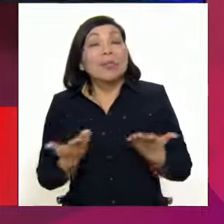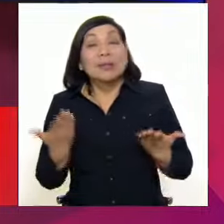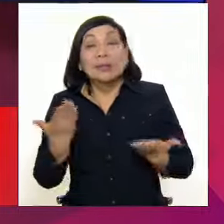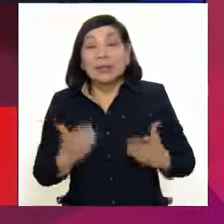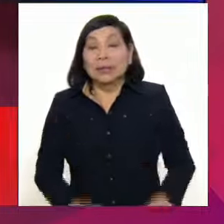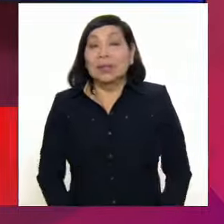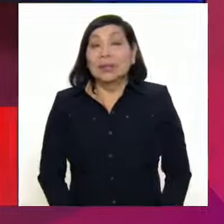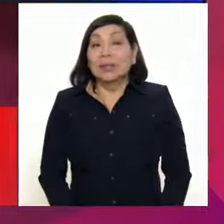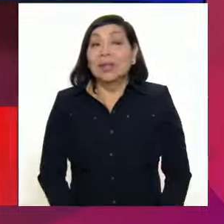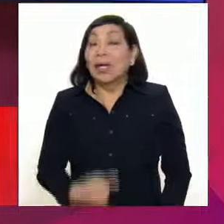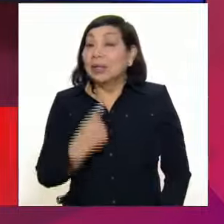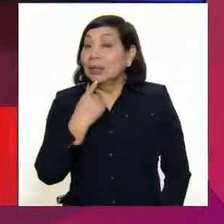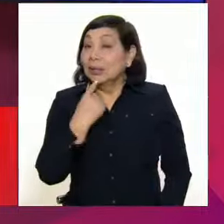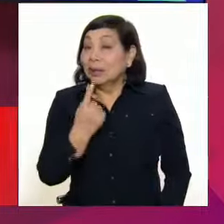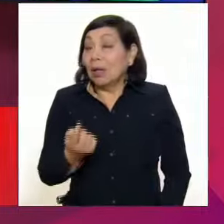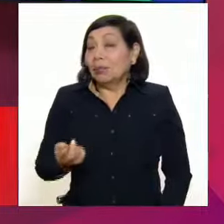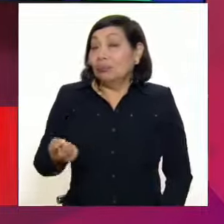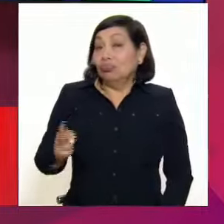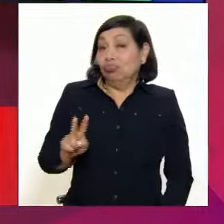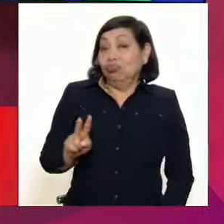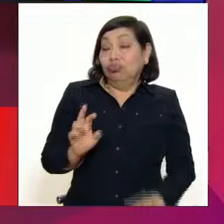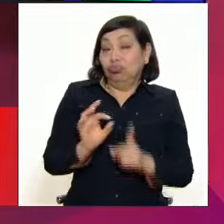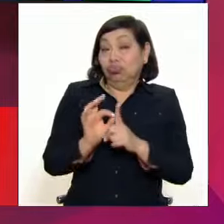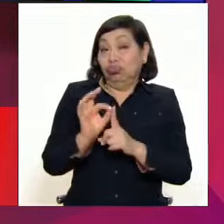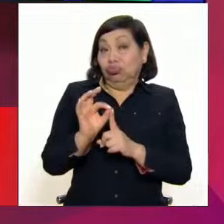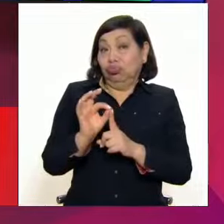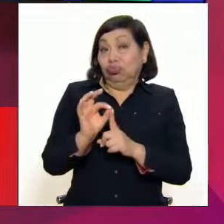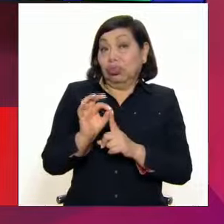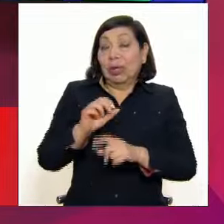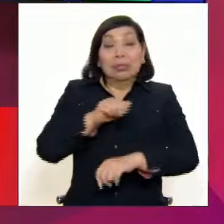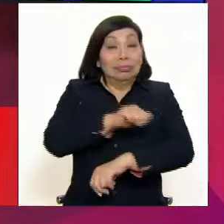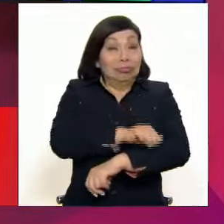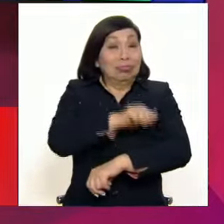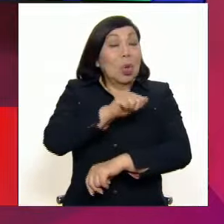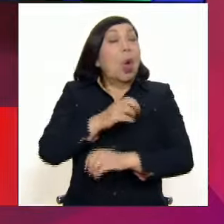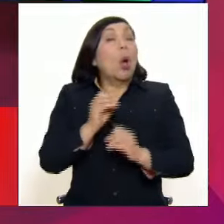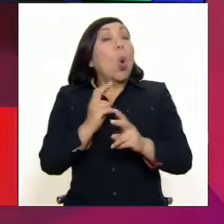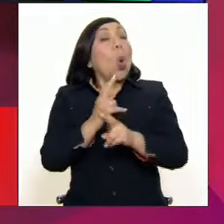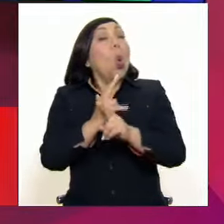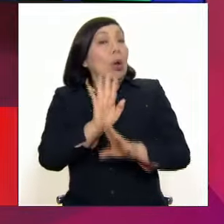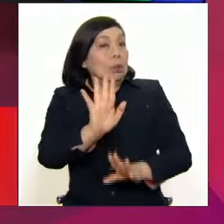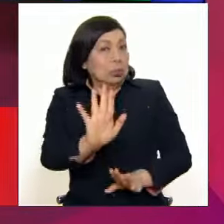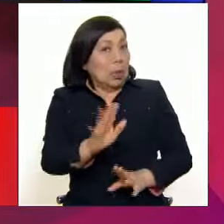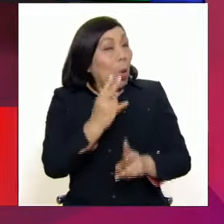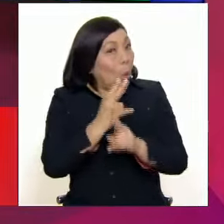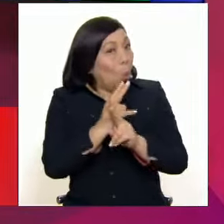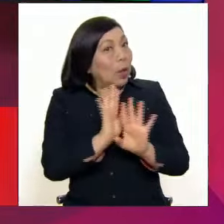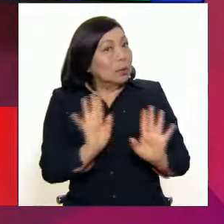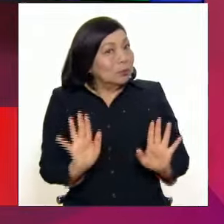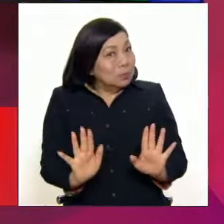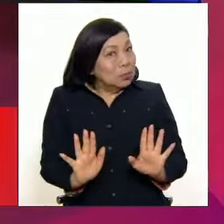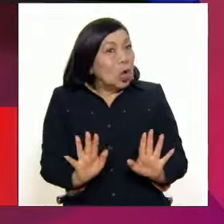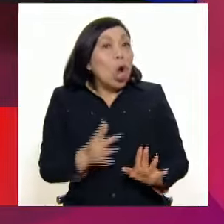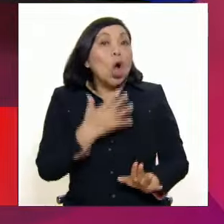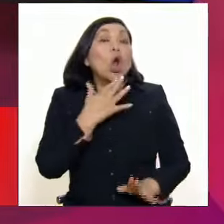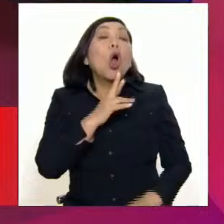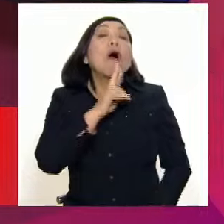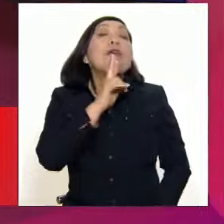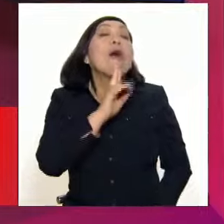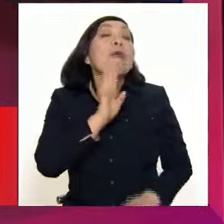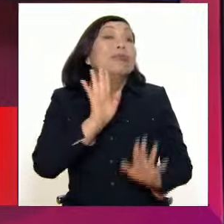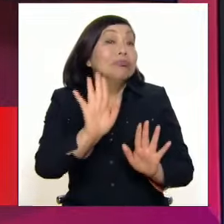empezamos con el aviso de incremento de temperaturas en la zona altoandina. Mucho cuidado con este aviso porque este aviso es color